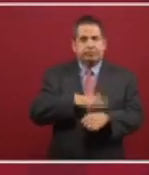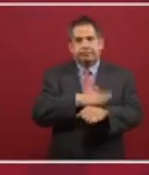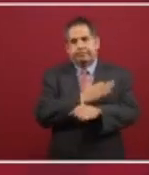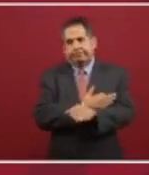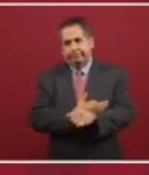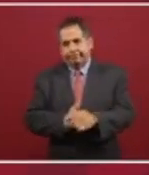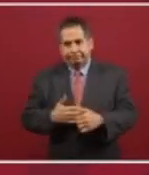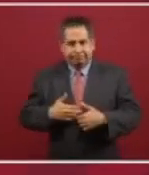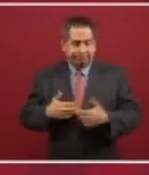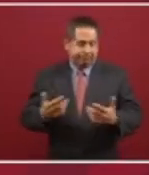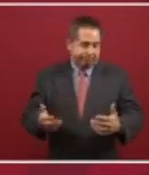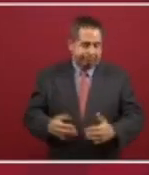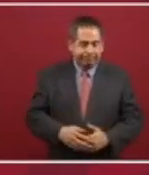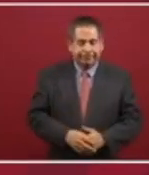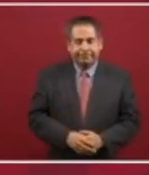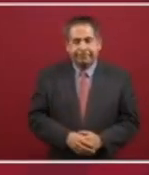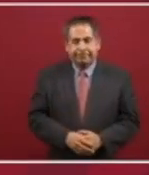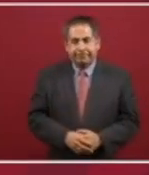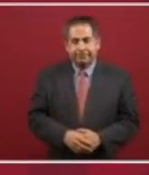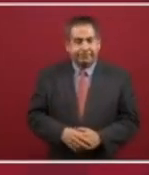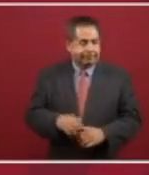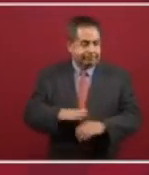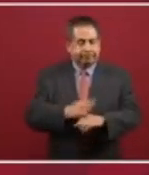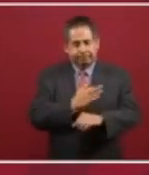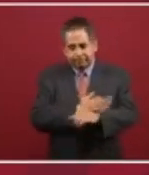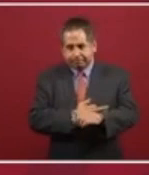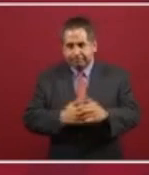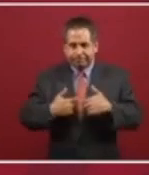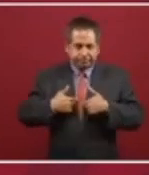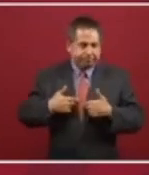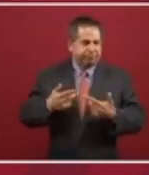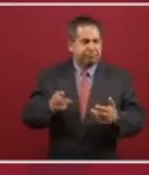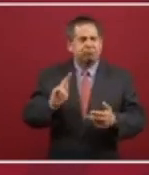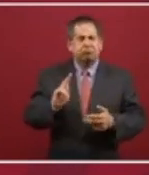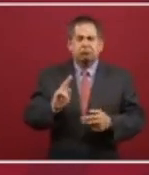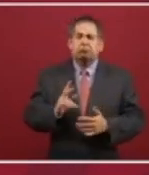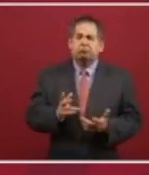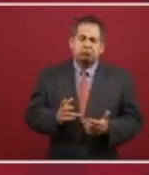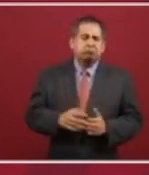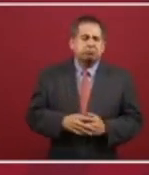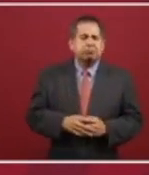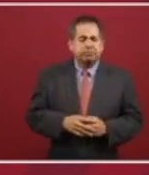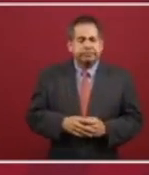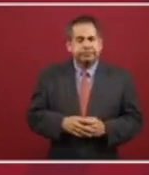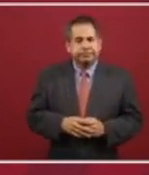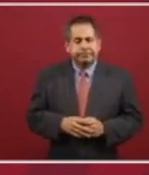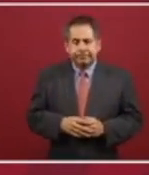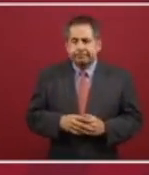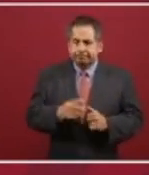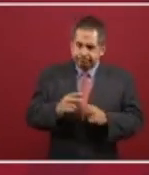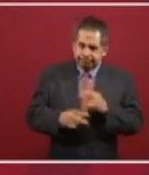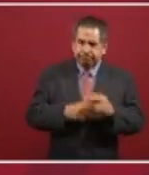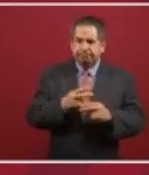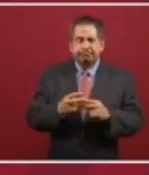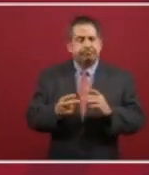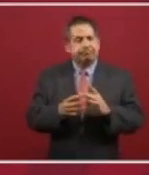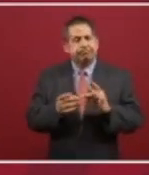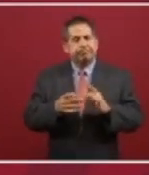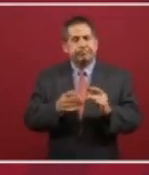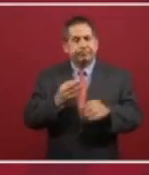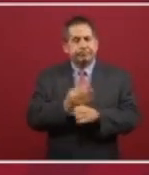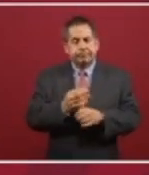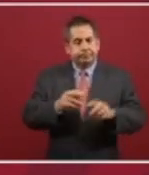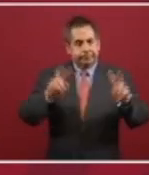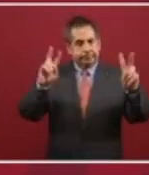demorados, ya tarde, pero vamos a tratar los